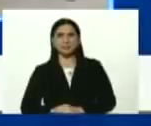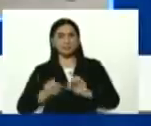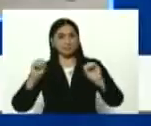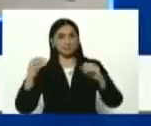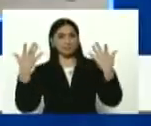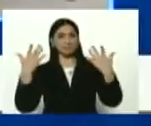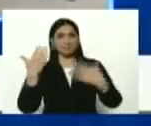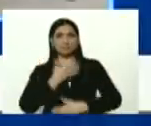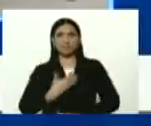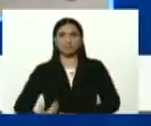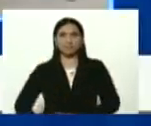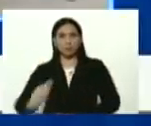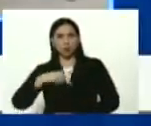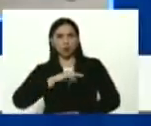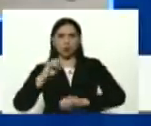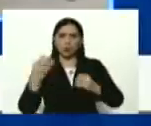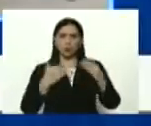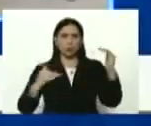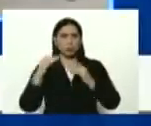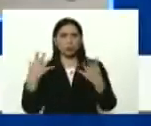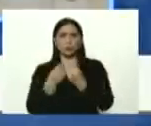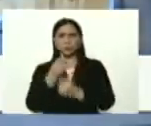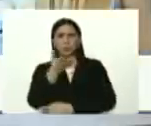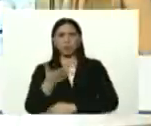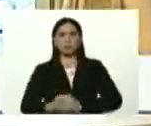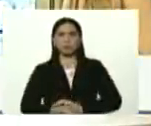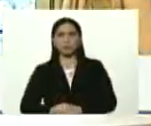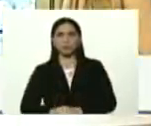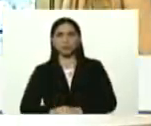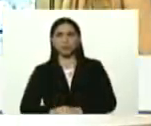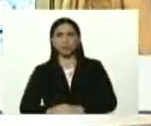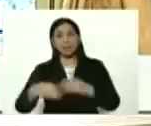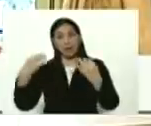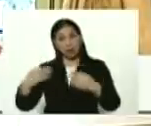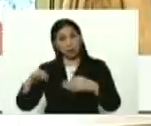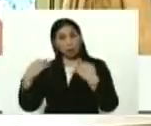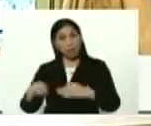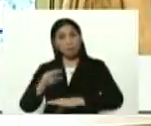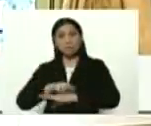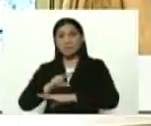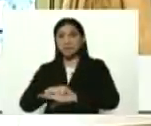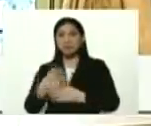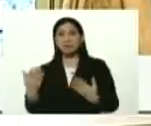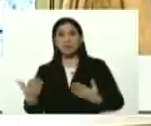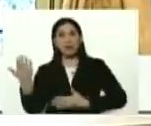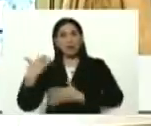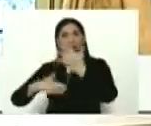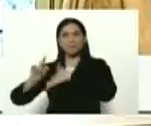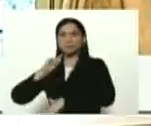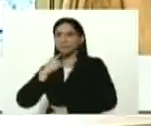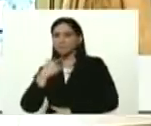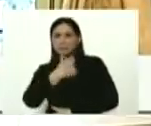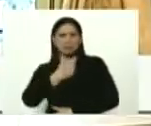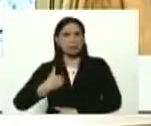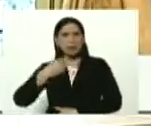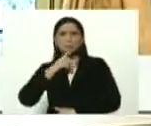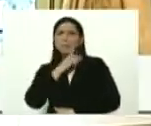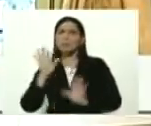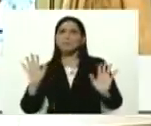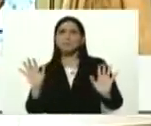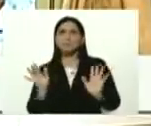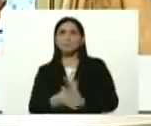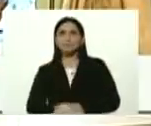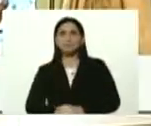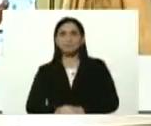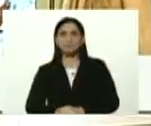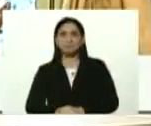¡Venceremos, presidente! Y estamos venciendo junto a usted. Natural, naturista, ancestral, como la quiera llamar.